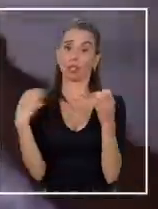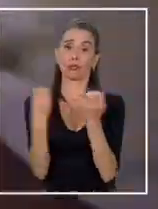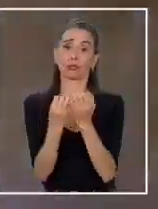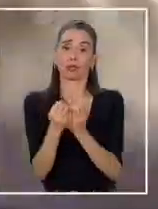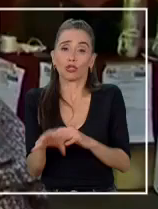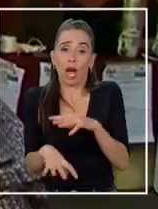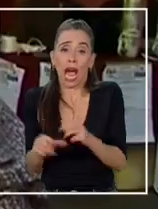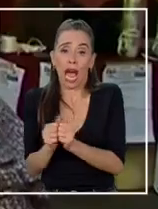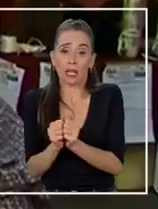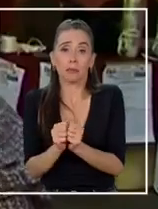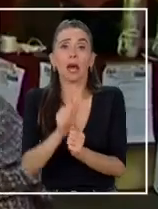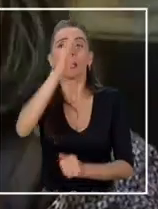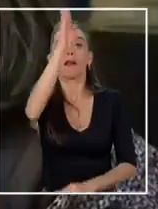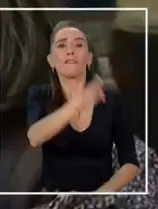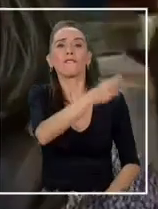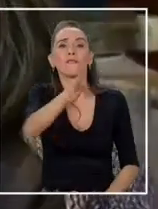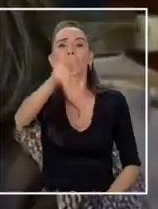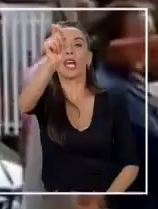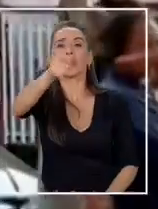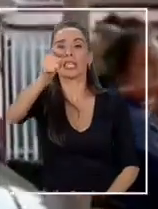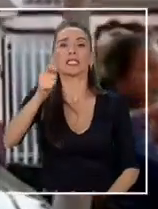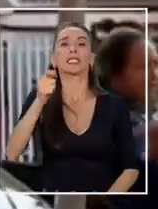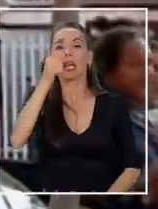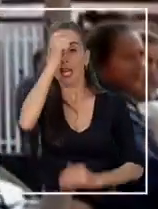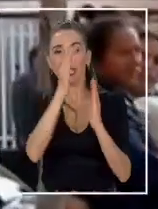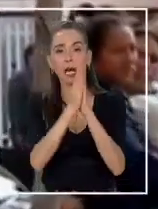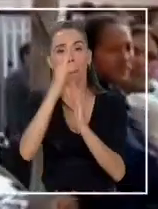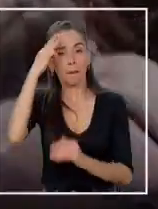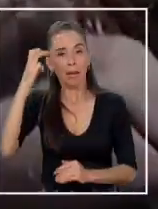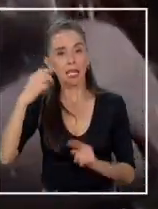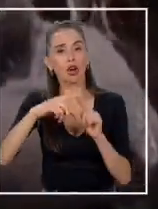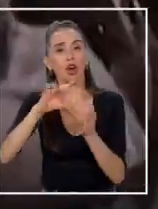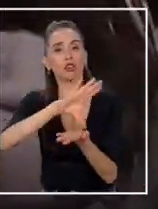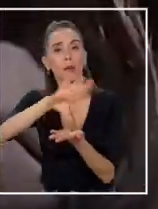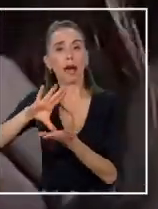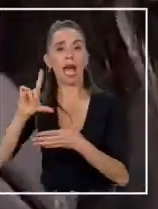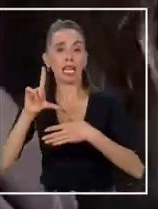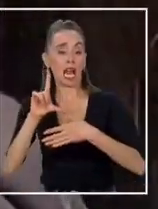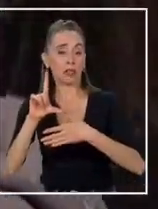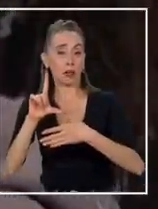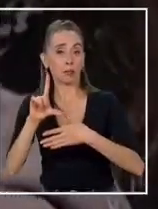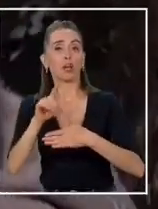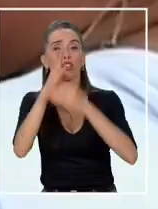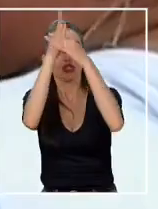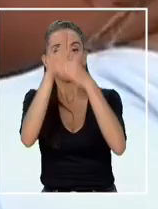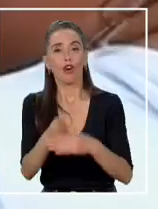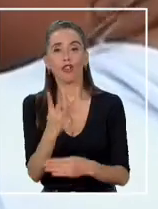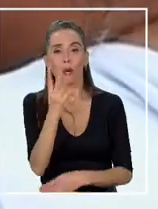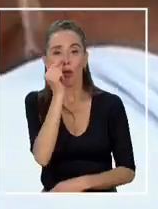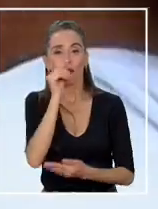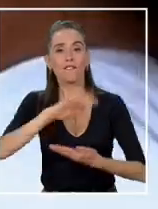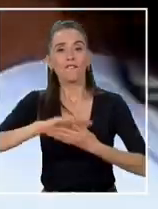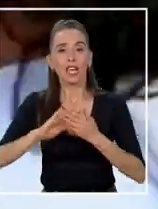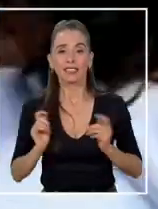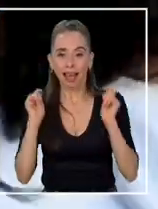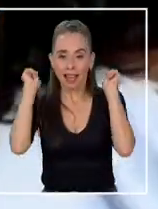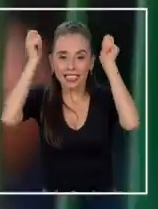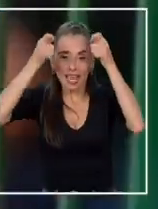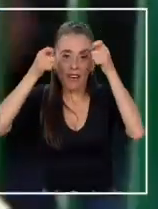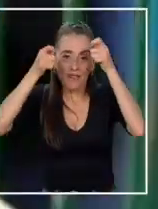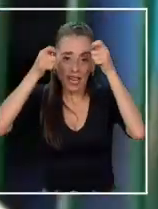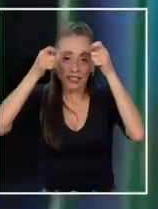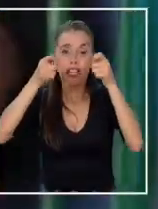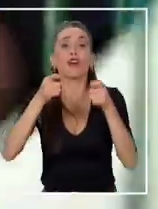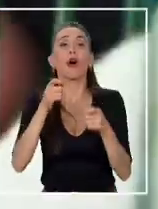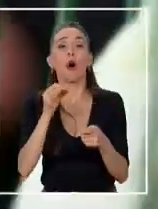de mascotas son bendecidas en iglesias de México y otros puntos de Latinoamérica cada 4 de octubre en la festividad de San Francisco,